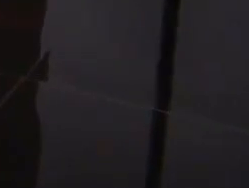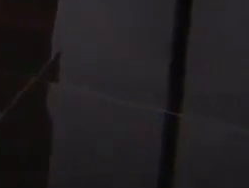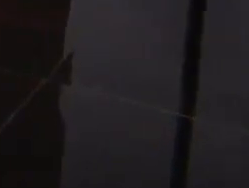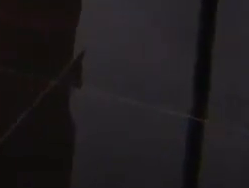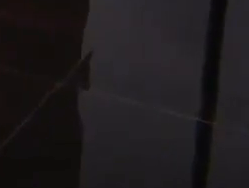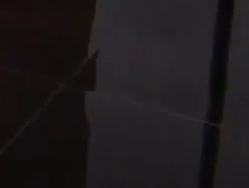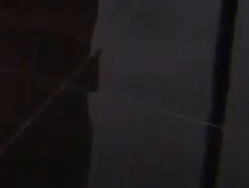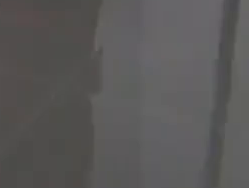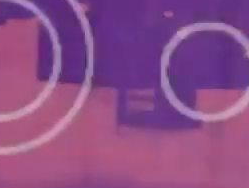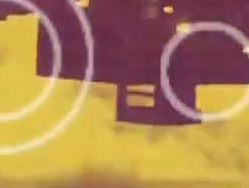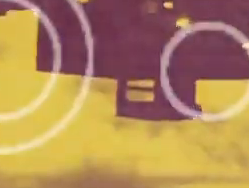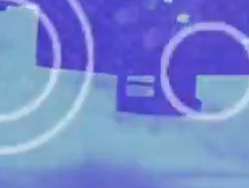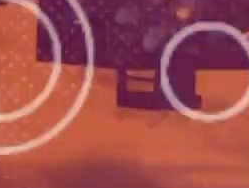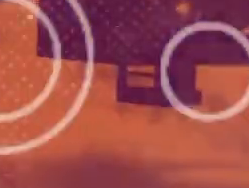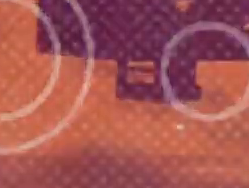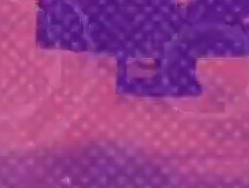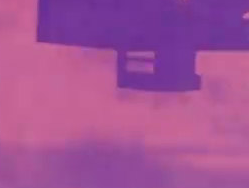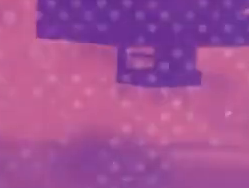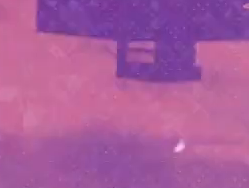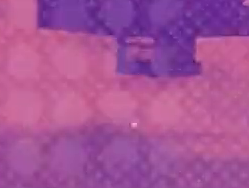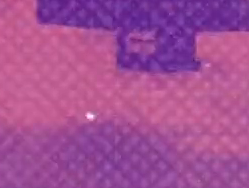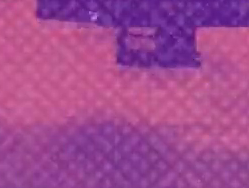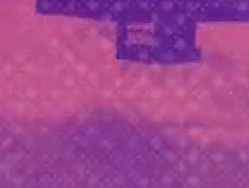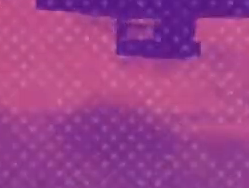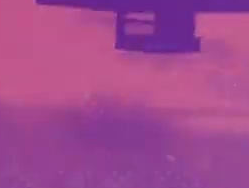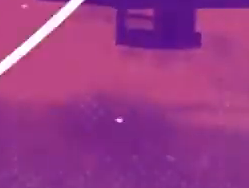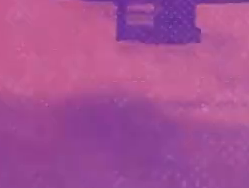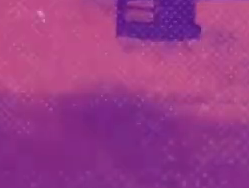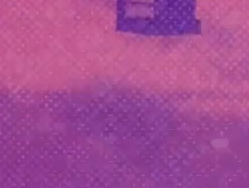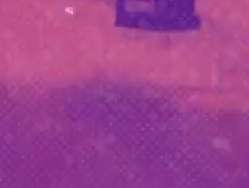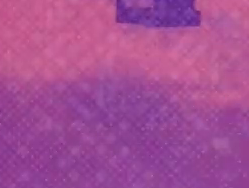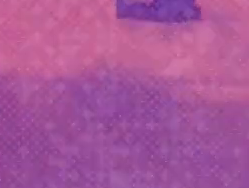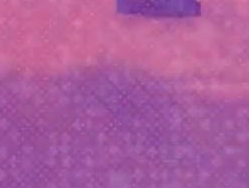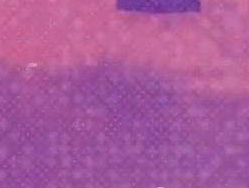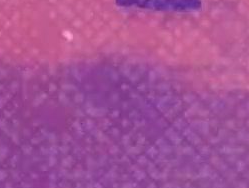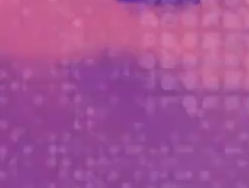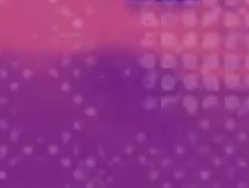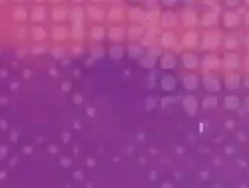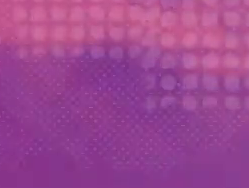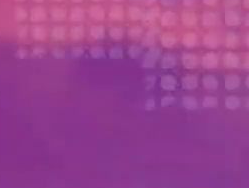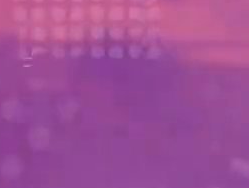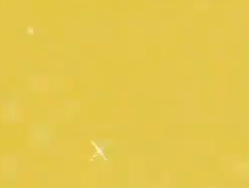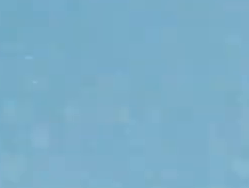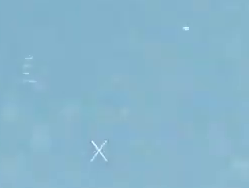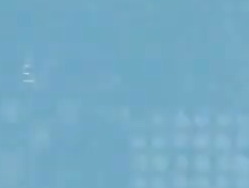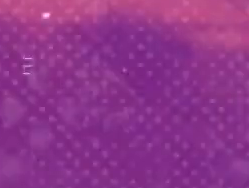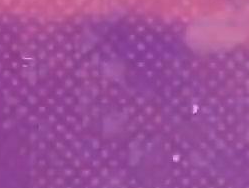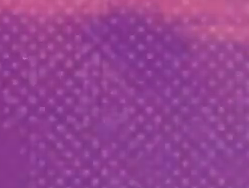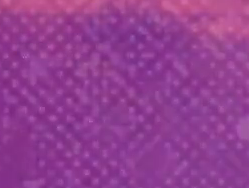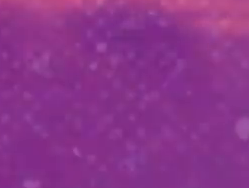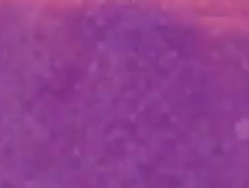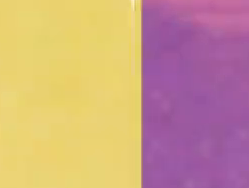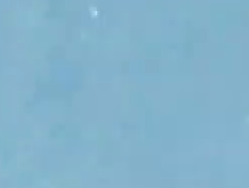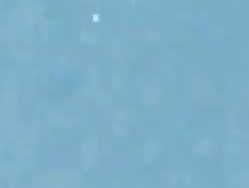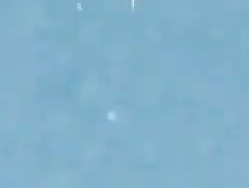Cambio de pantalla y la luna despega. Luces en la capi renuevan la silueta de una ciudad que espera. Se busca y encuentra de forma